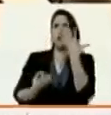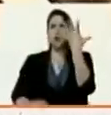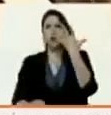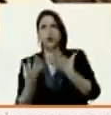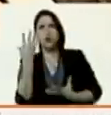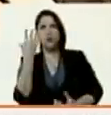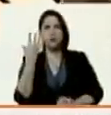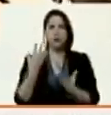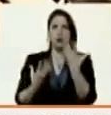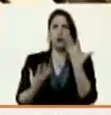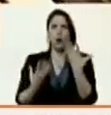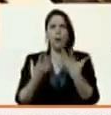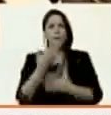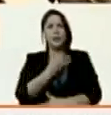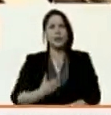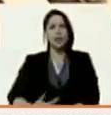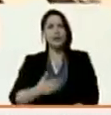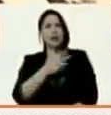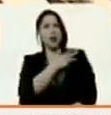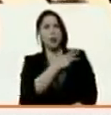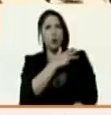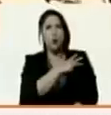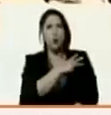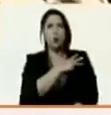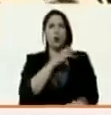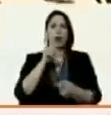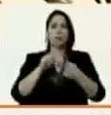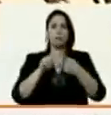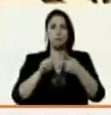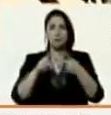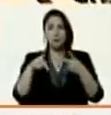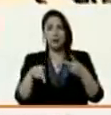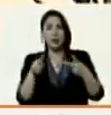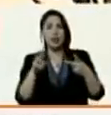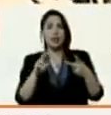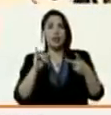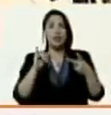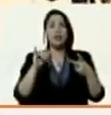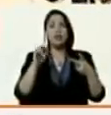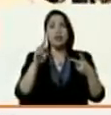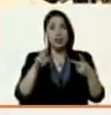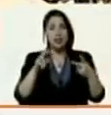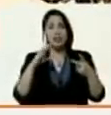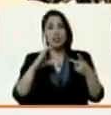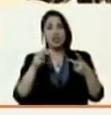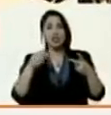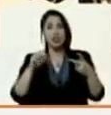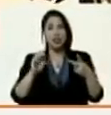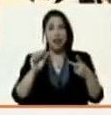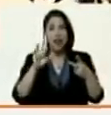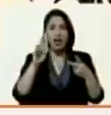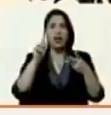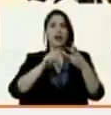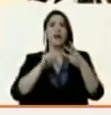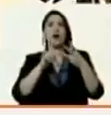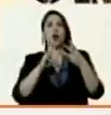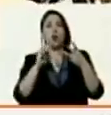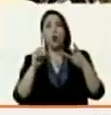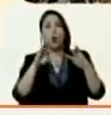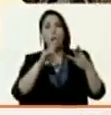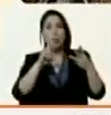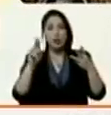presidente como lula con presidente como los kirchner como como lugo como el compañero zelaya como rafael correo el mismo evo